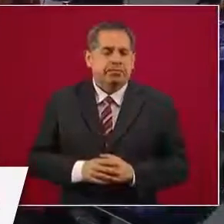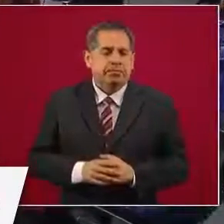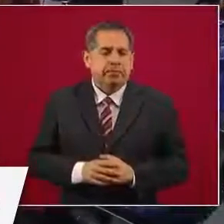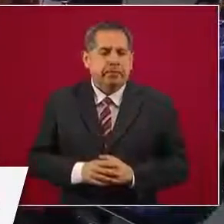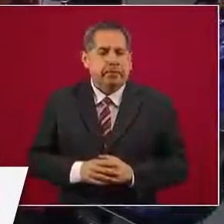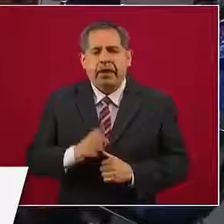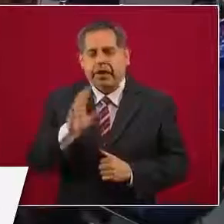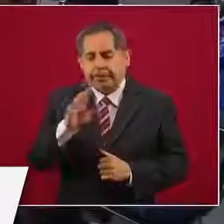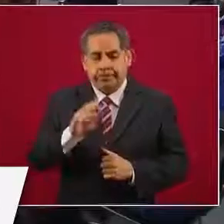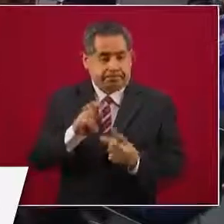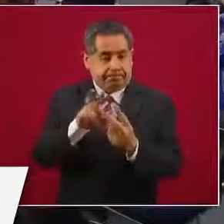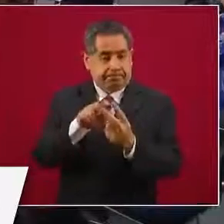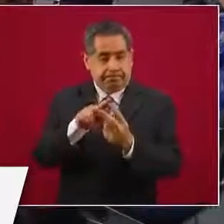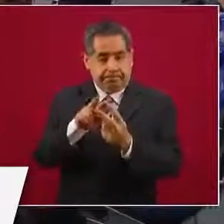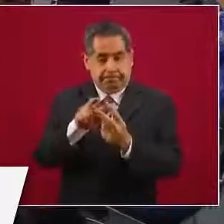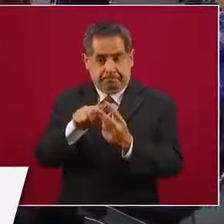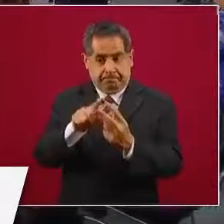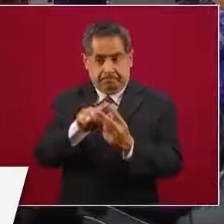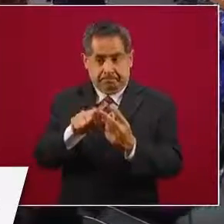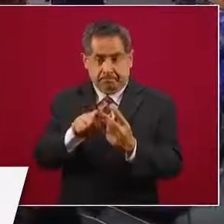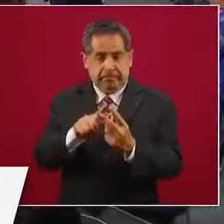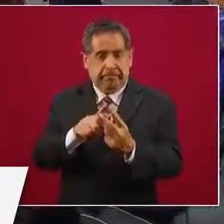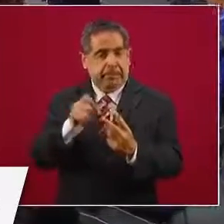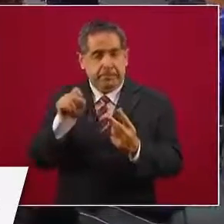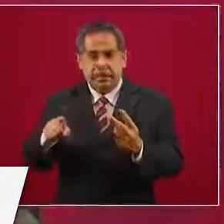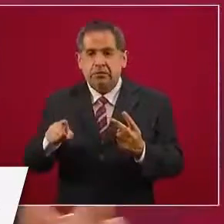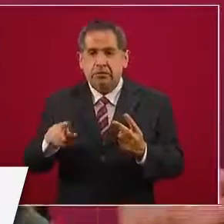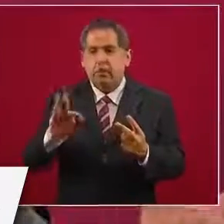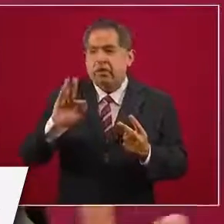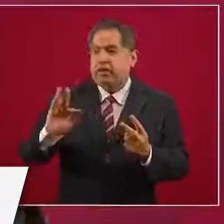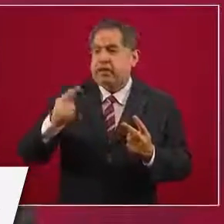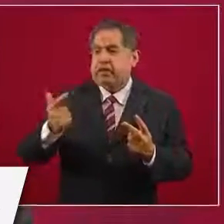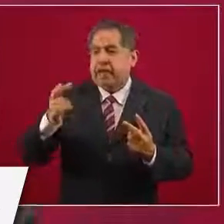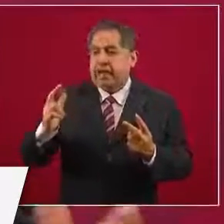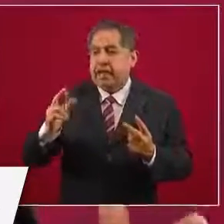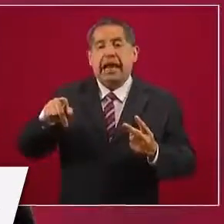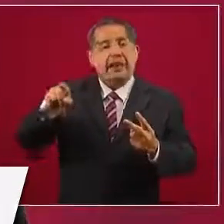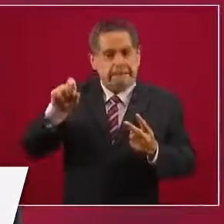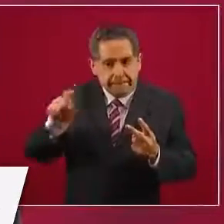Entonces, en los dos casos es la Fiscalía la que tiene que